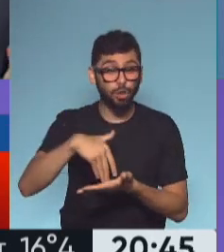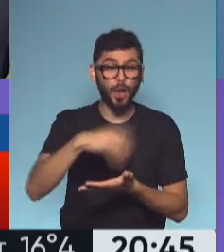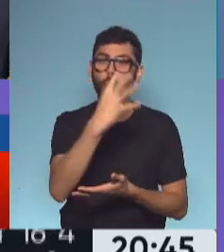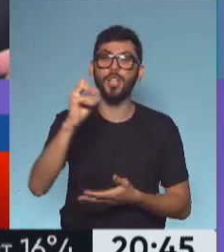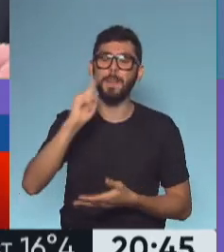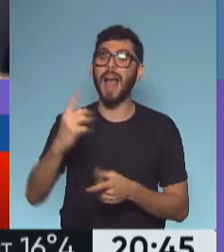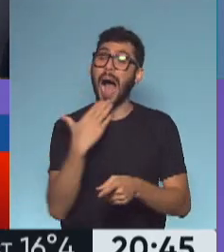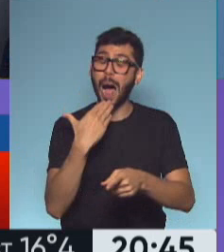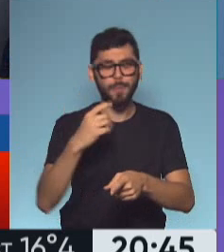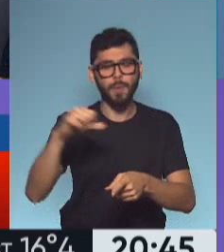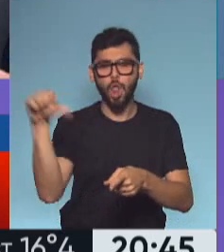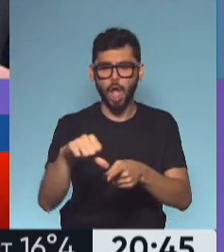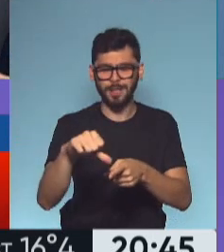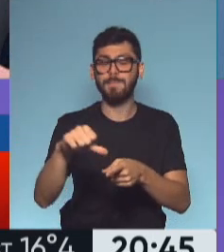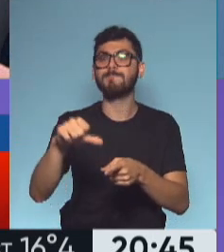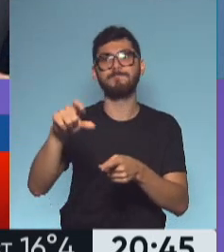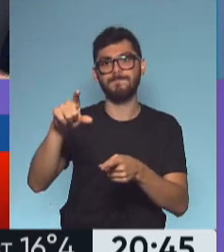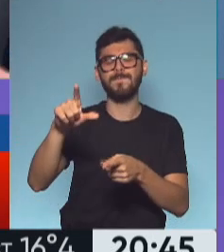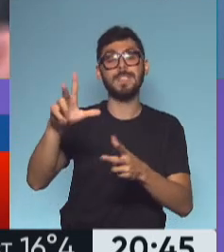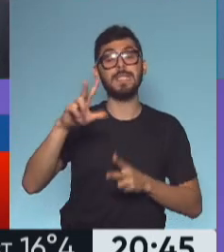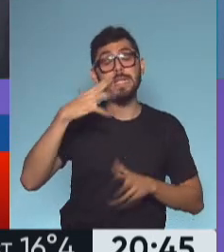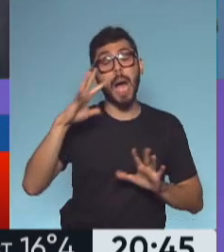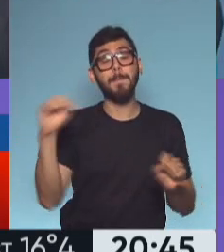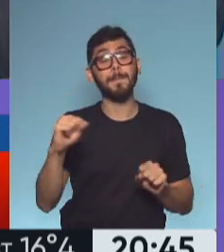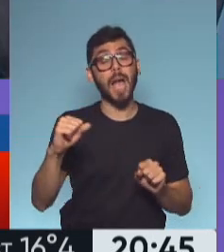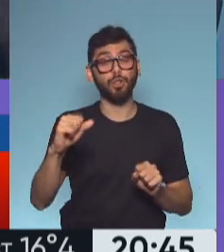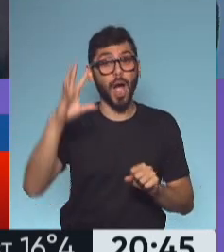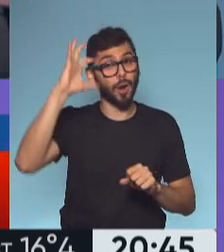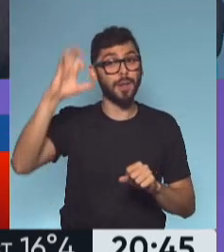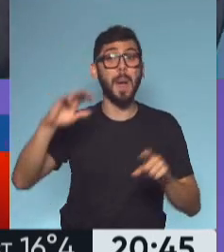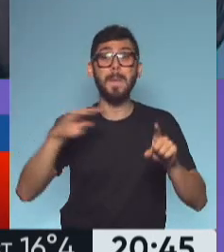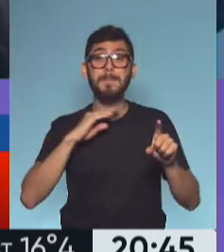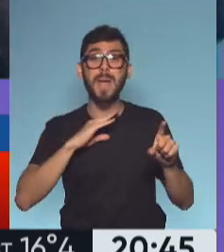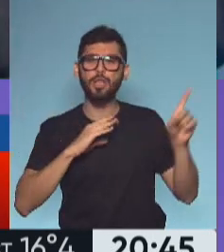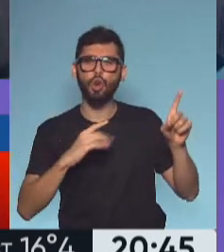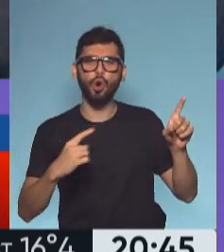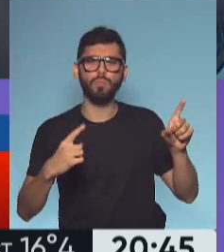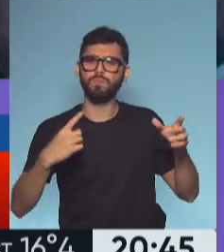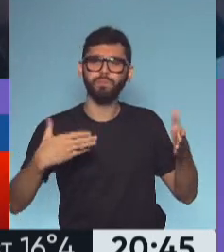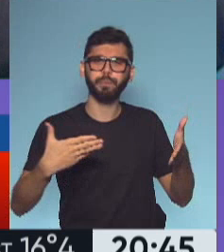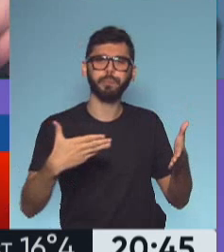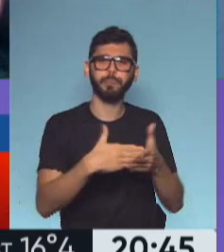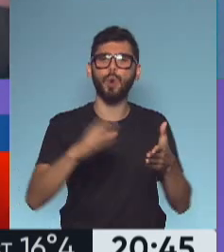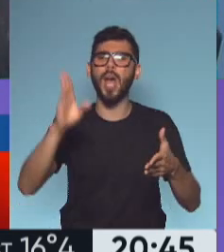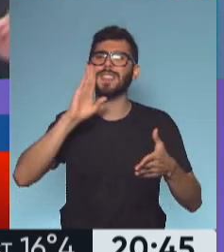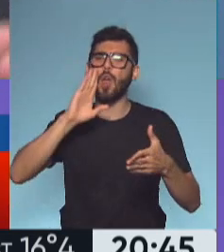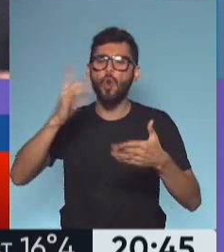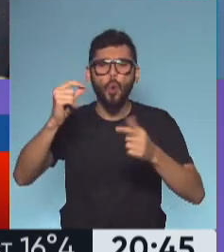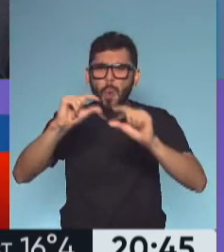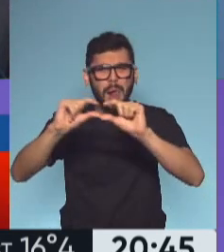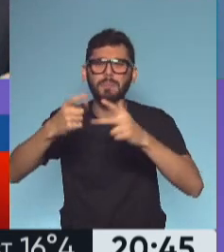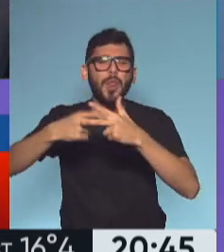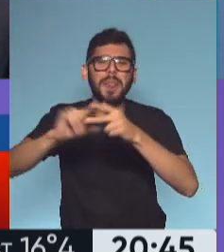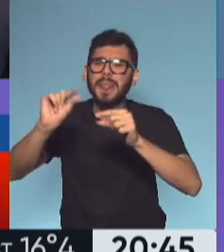van a llegar en abril, esperan que recién en mayo empiecen a llegar. Recordemos que están trabadas en México por un insumo que está trabado en Estados Unidos, un filtro, una cosa muy